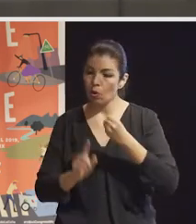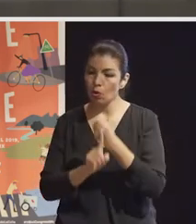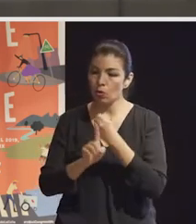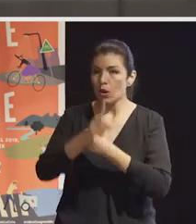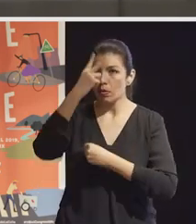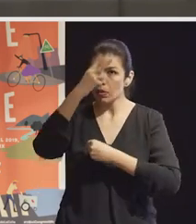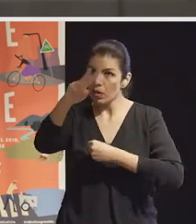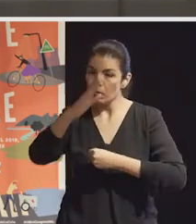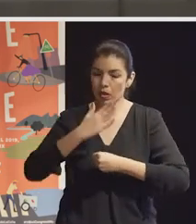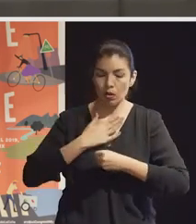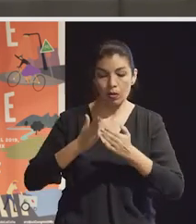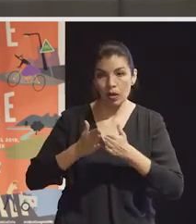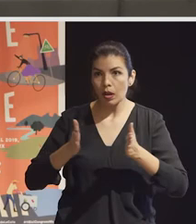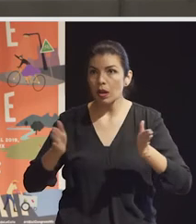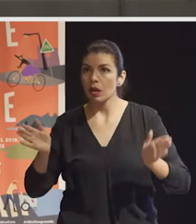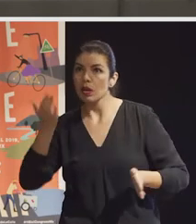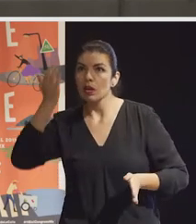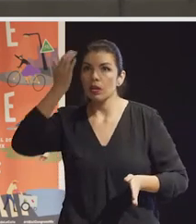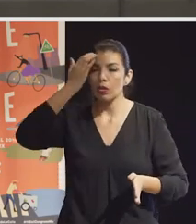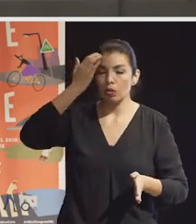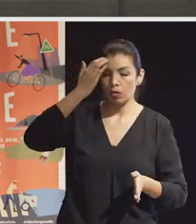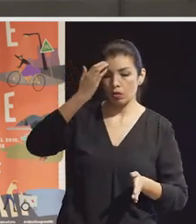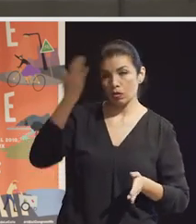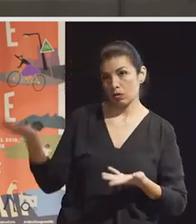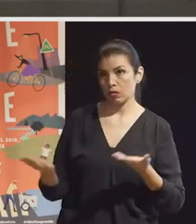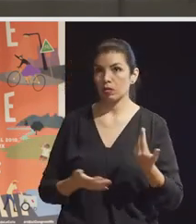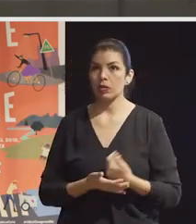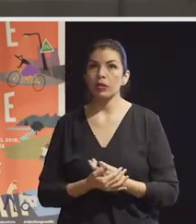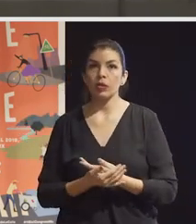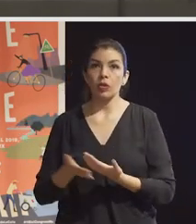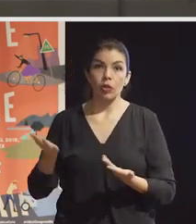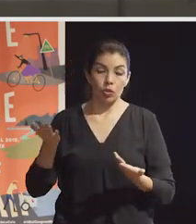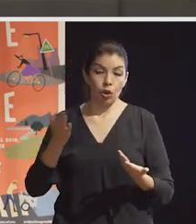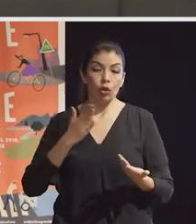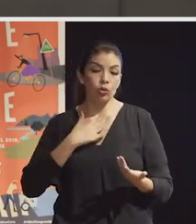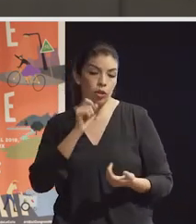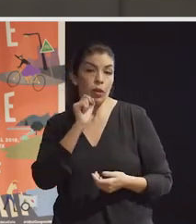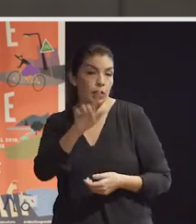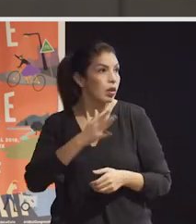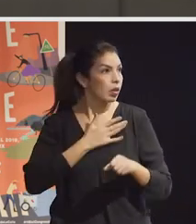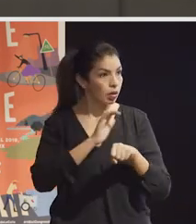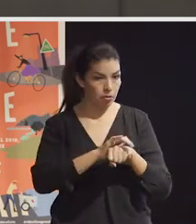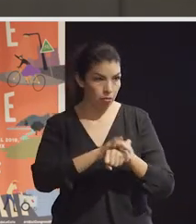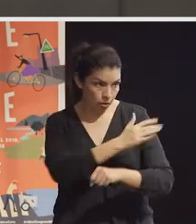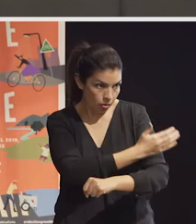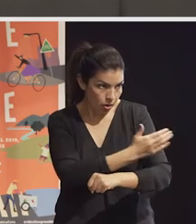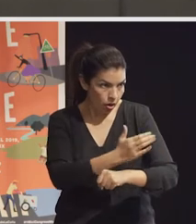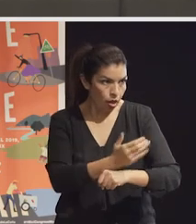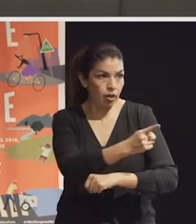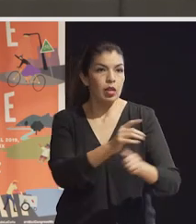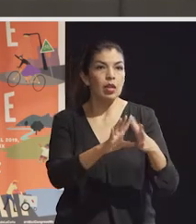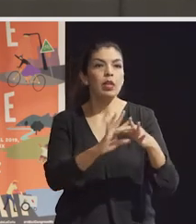etcétera entonces eso es de matamoros lo que comenta aquí mi compañero también pues la resistencia que